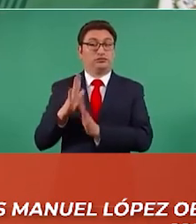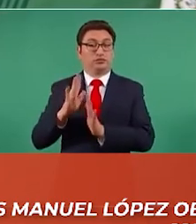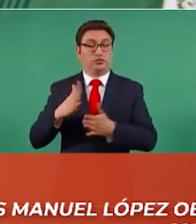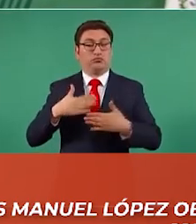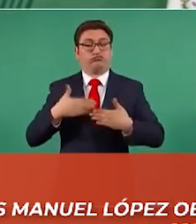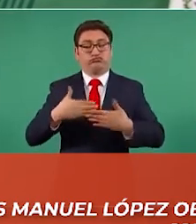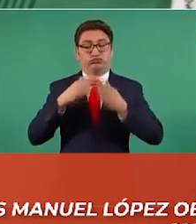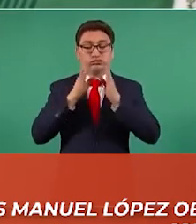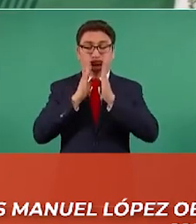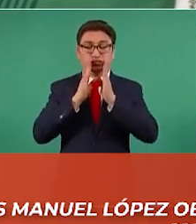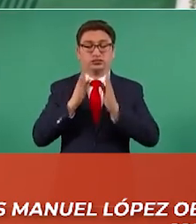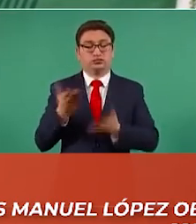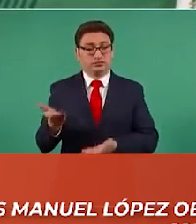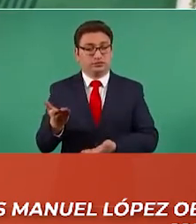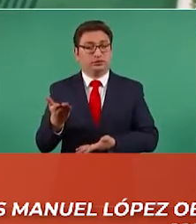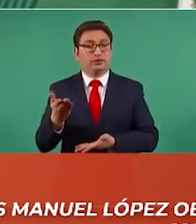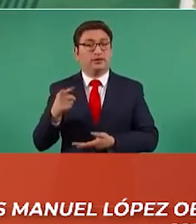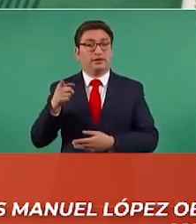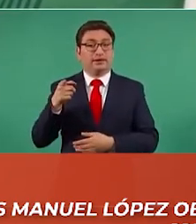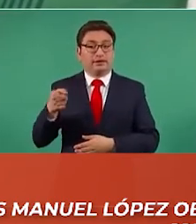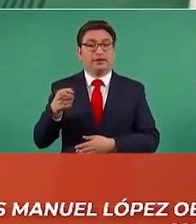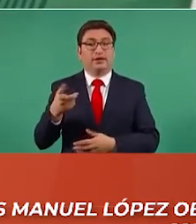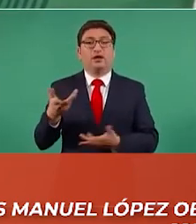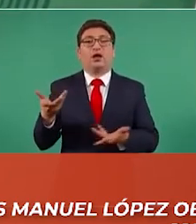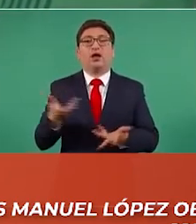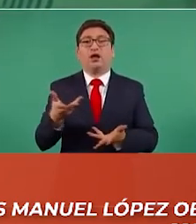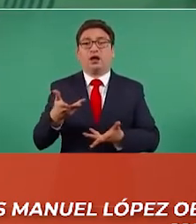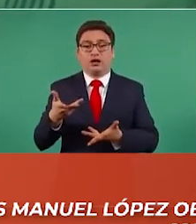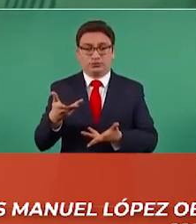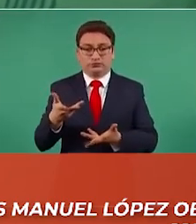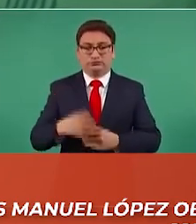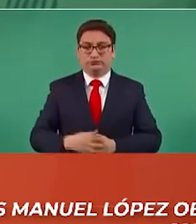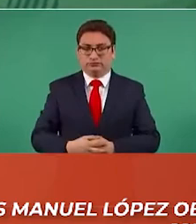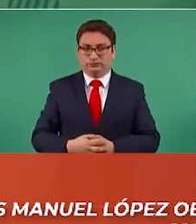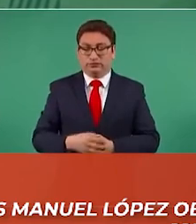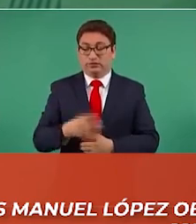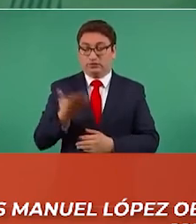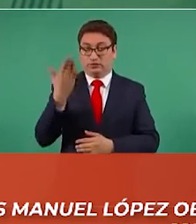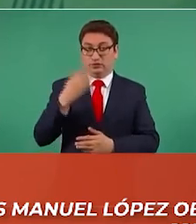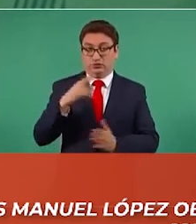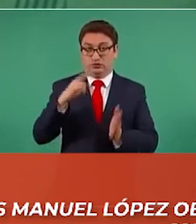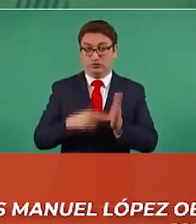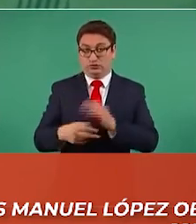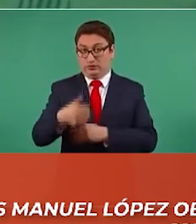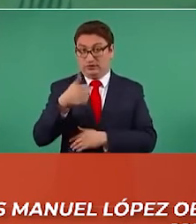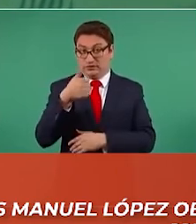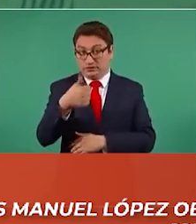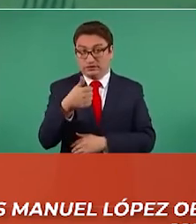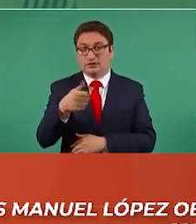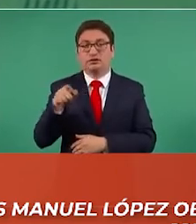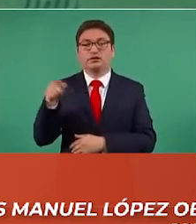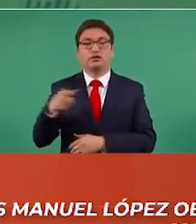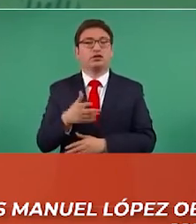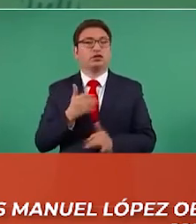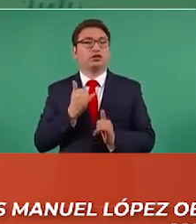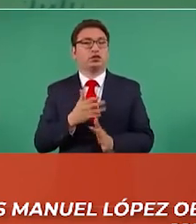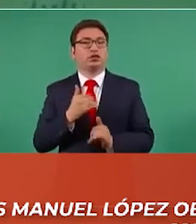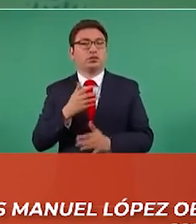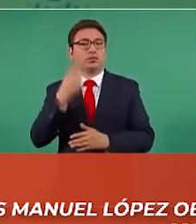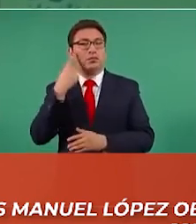de que cargó los dados en la elección del 2006 para